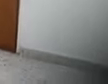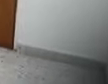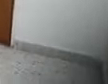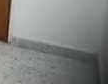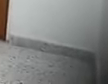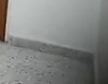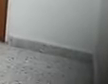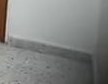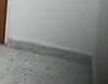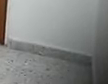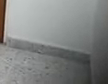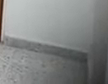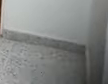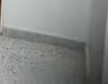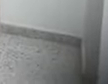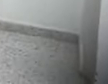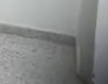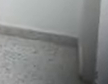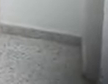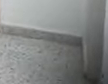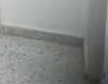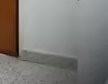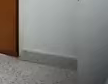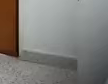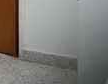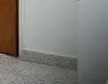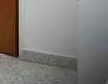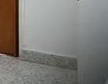más controles prenatales a gestantes del